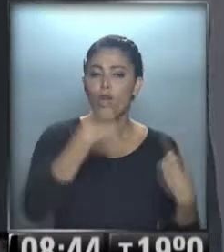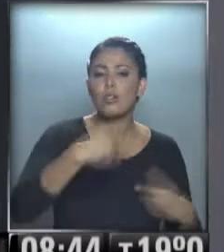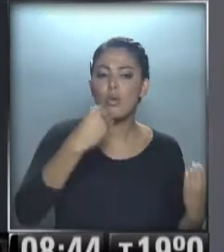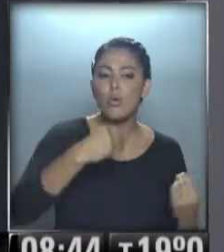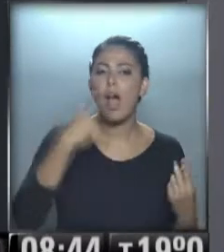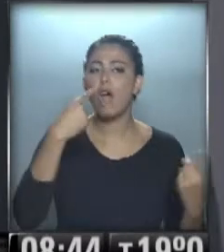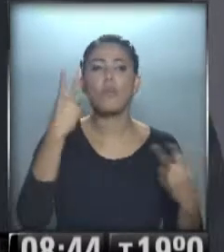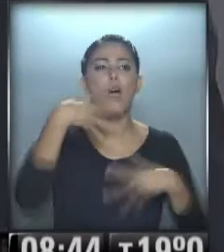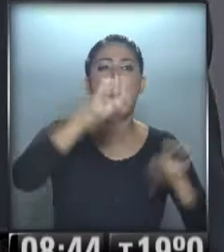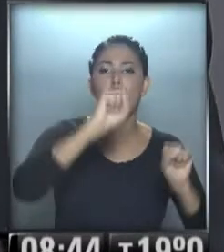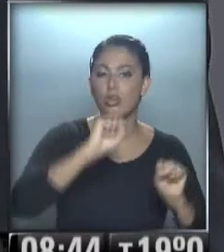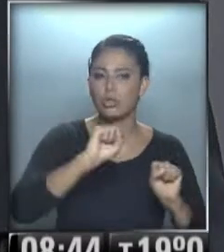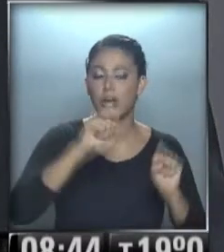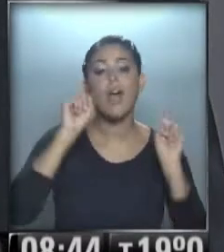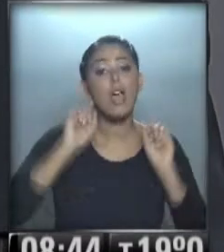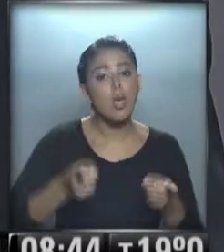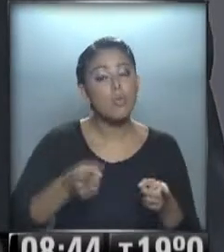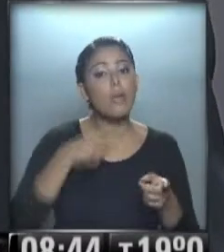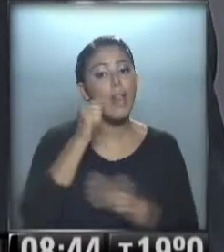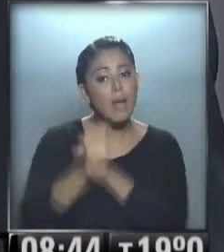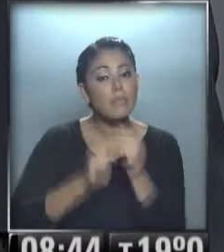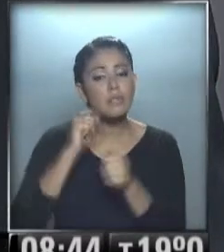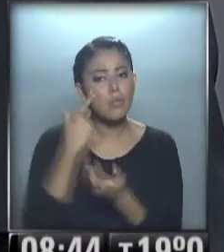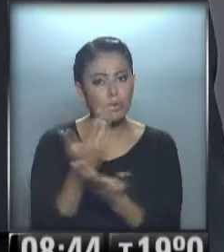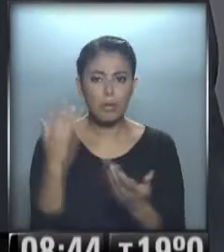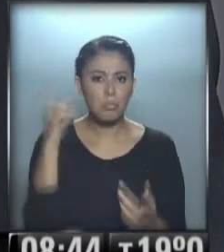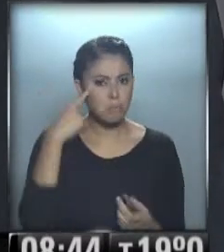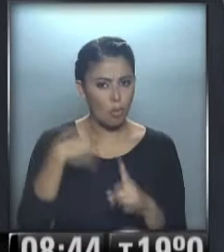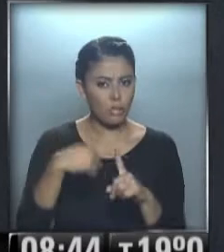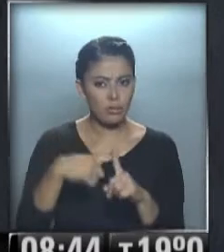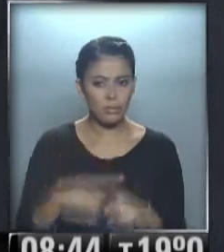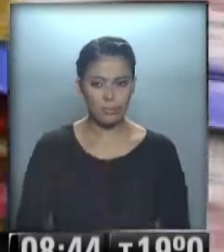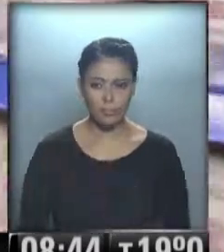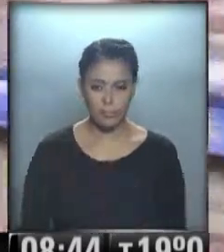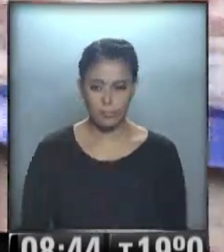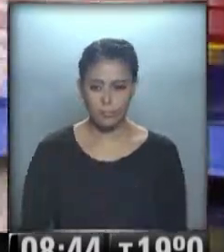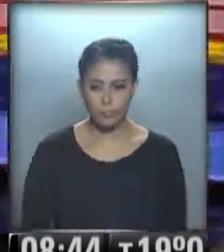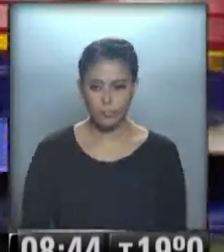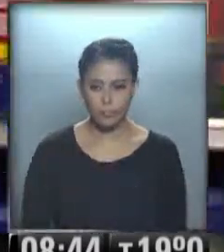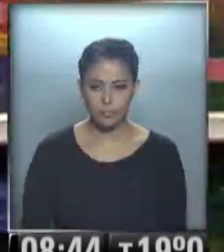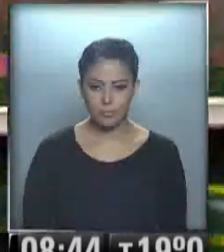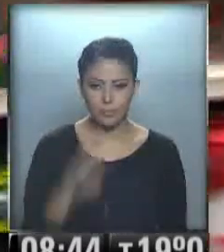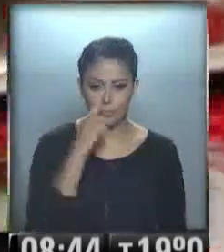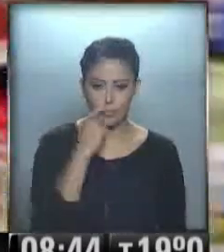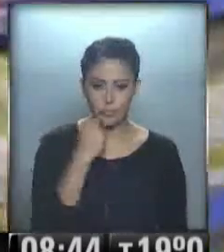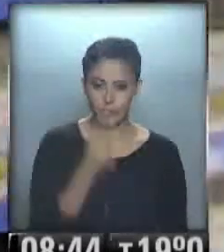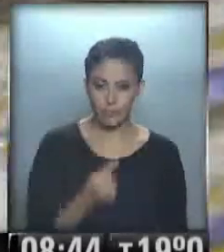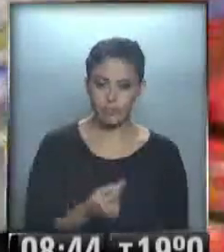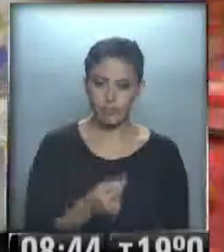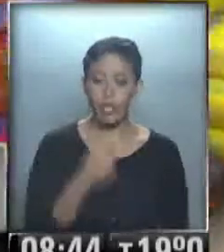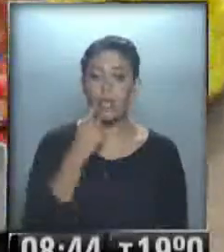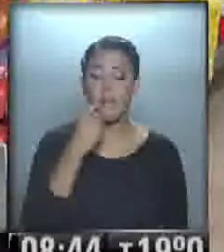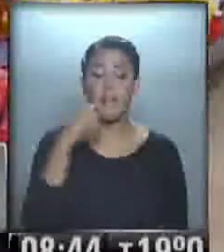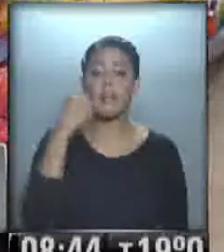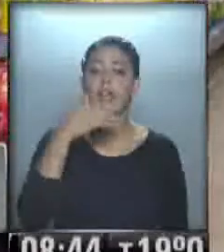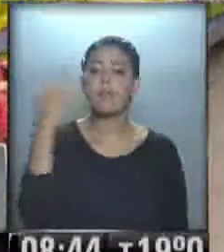¿Cómo ubicarlos? Pero de todas maneras los empresarios del sector se mostraron optimistas. Y hemos tenido una excelente